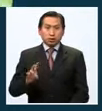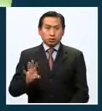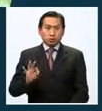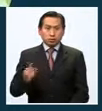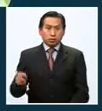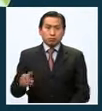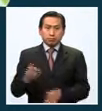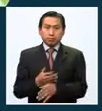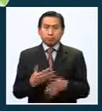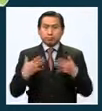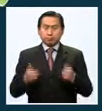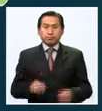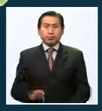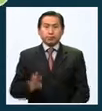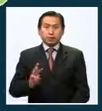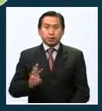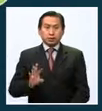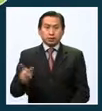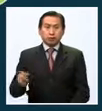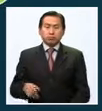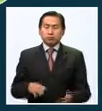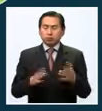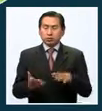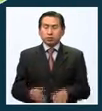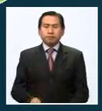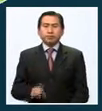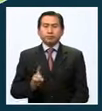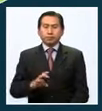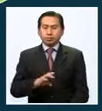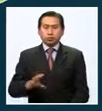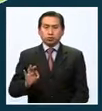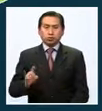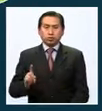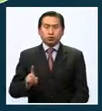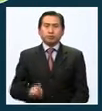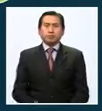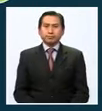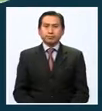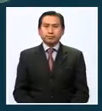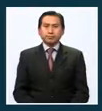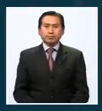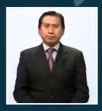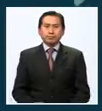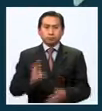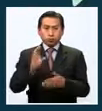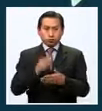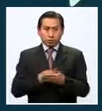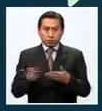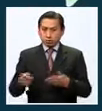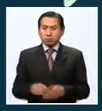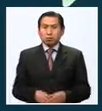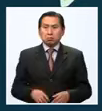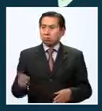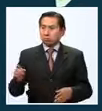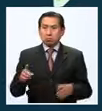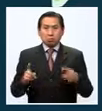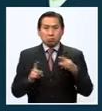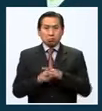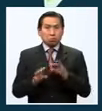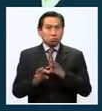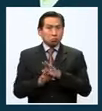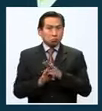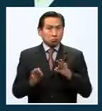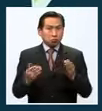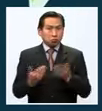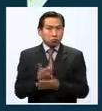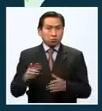3.679, pacientes recuperados 65, decesos 191. Chuquisaca, no se registró ningún contagio